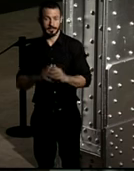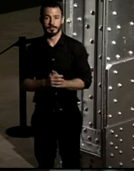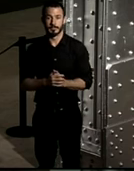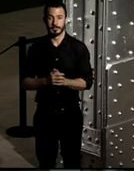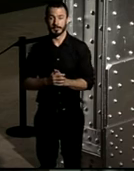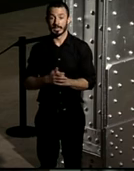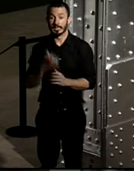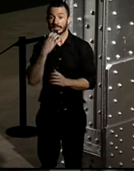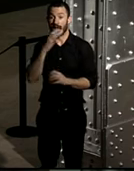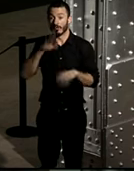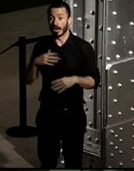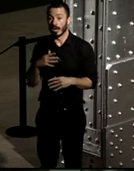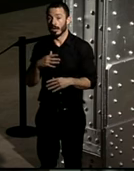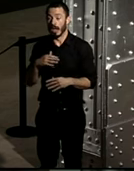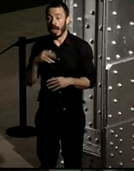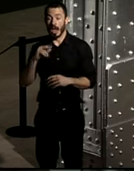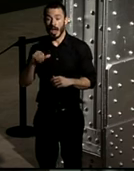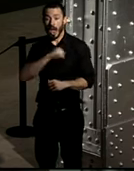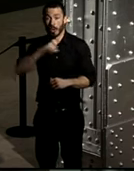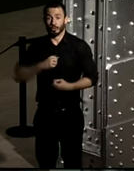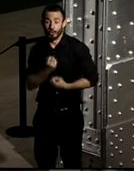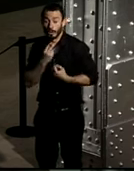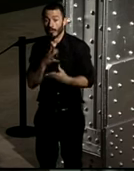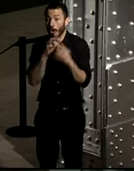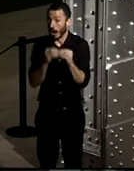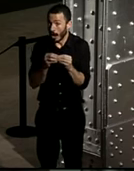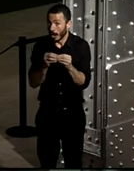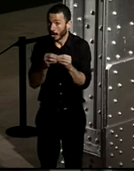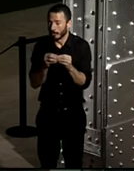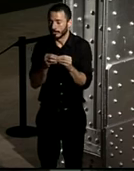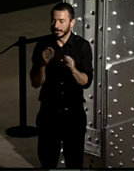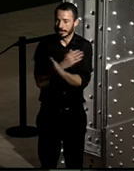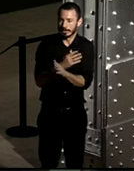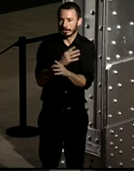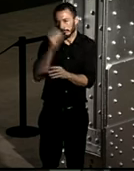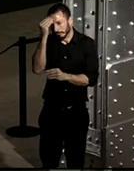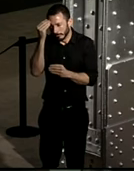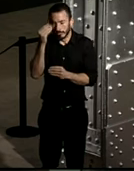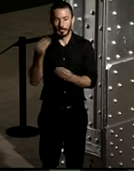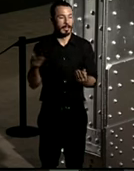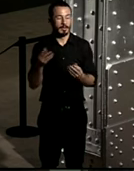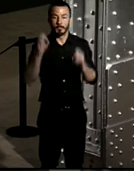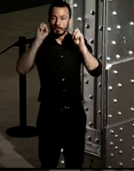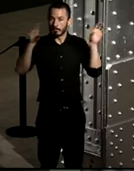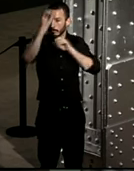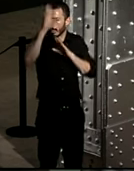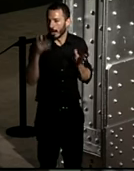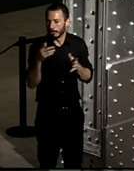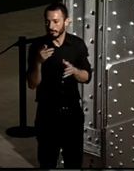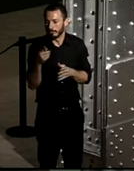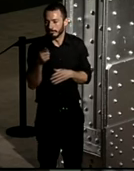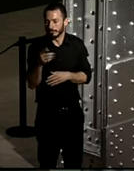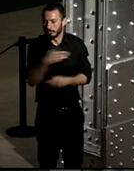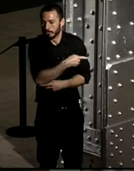algo autobiográfico voy a buscar otra... De ahí el alter ego. Claro. Más ego. Martianos, os veo muy callados.